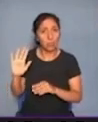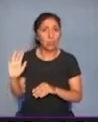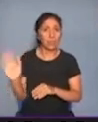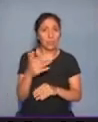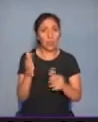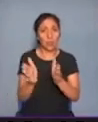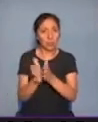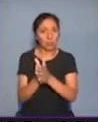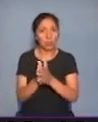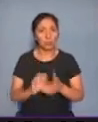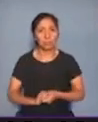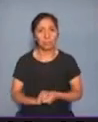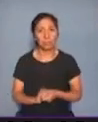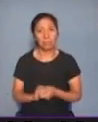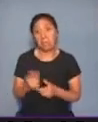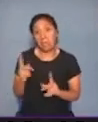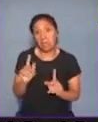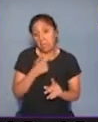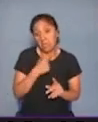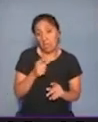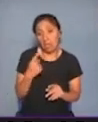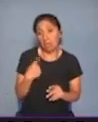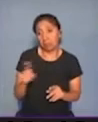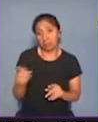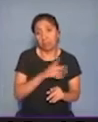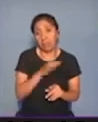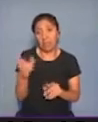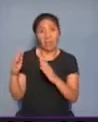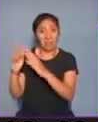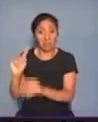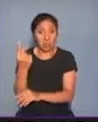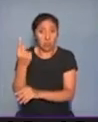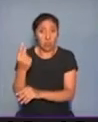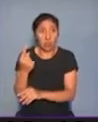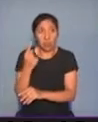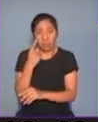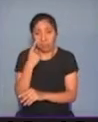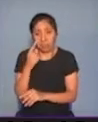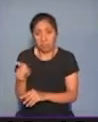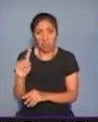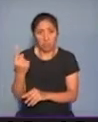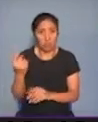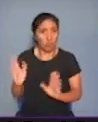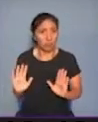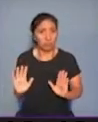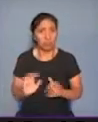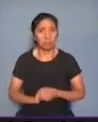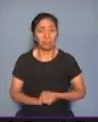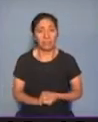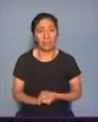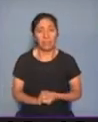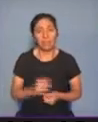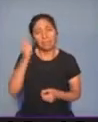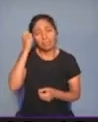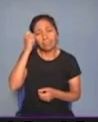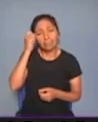juntos que vayan a vivir solos Asimismo estamos ideando un eh